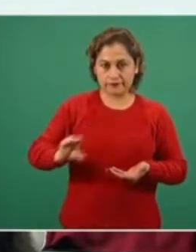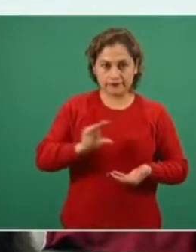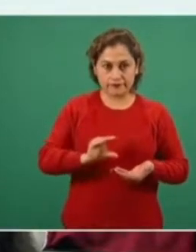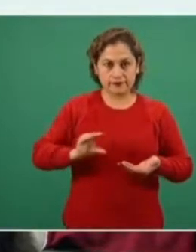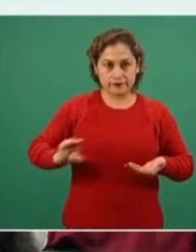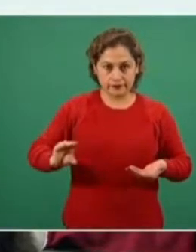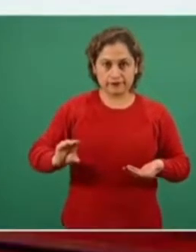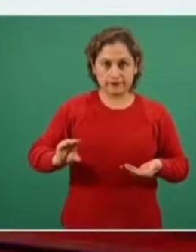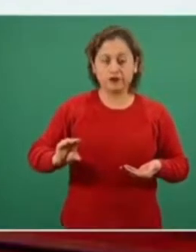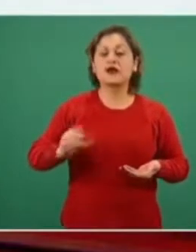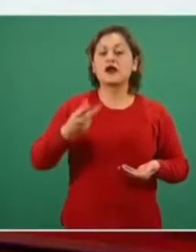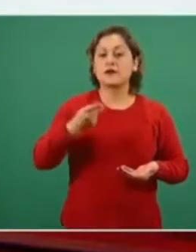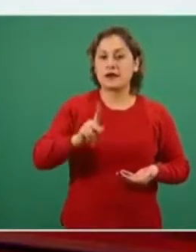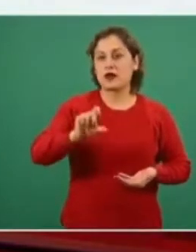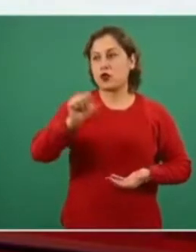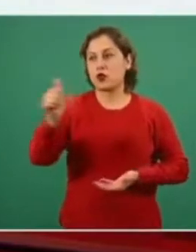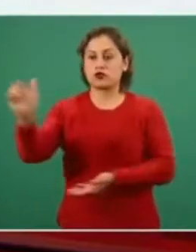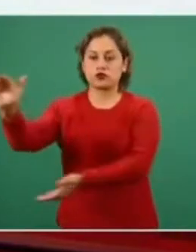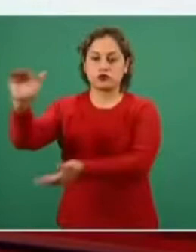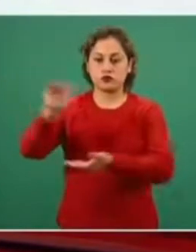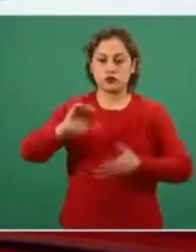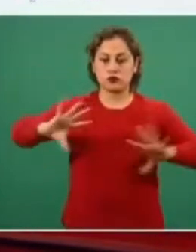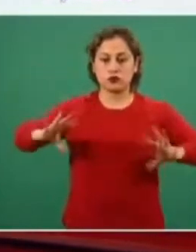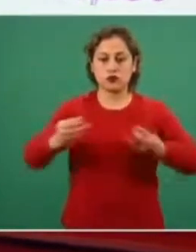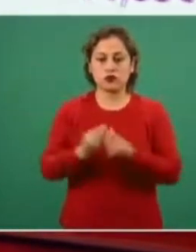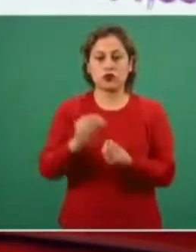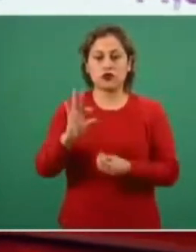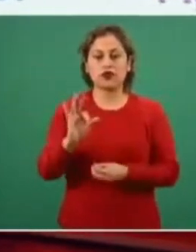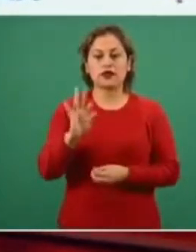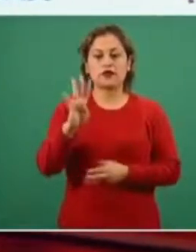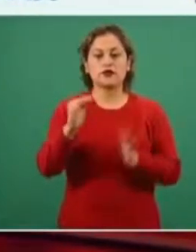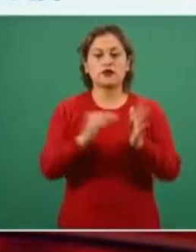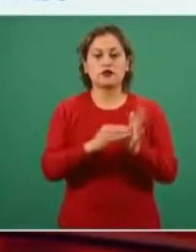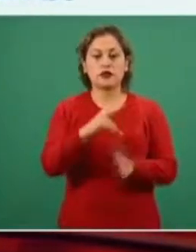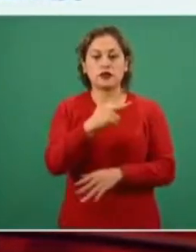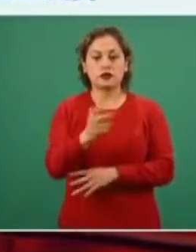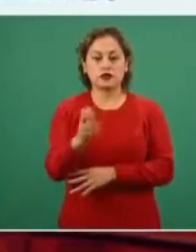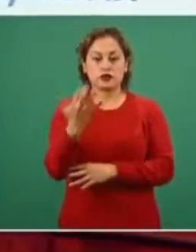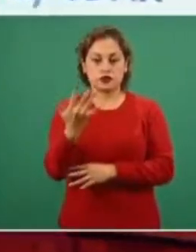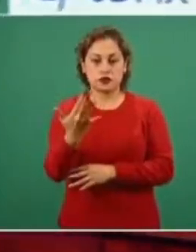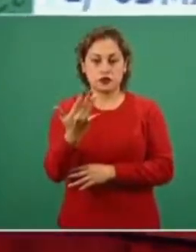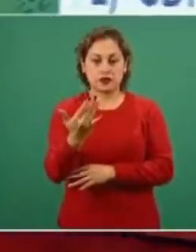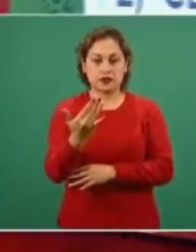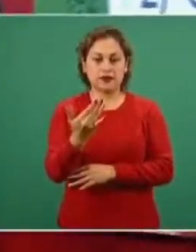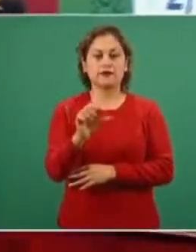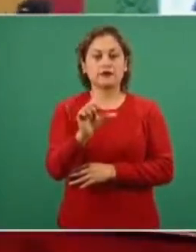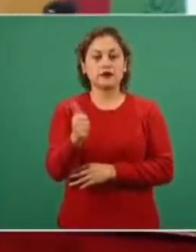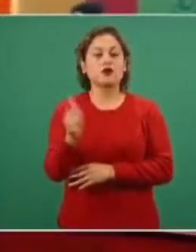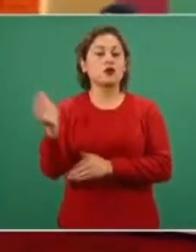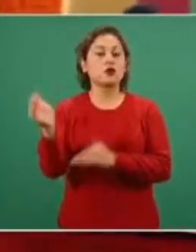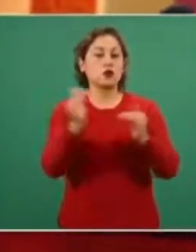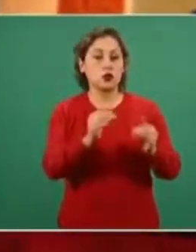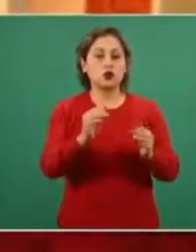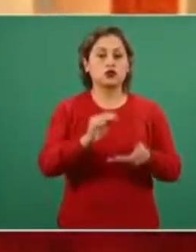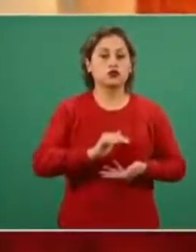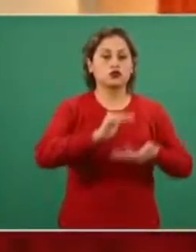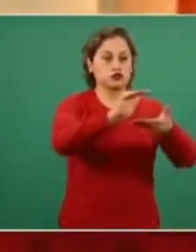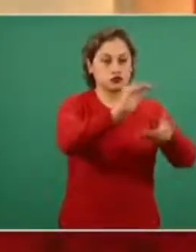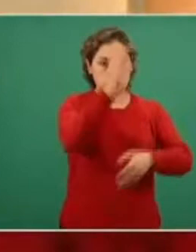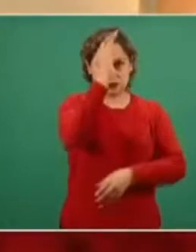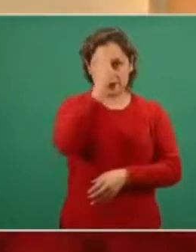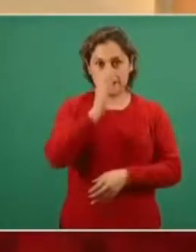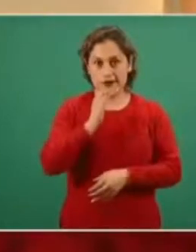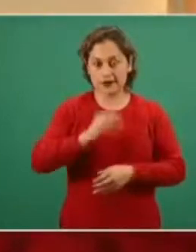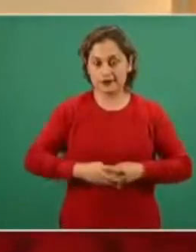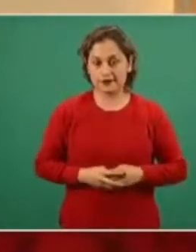en varias arribos. Fueron 44.850 y 8.755 se recibieron en Coahuila. La